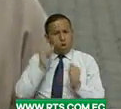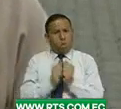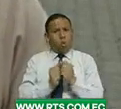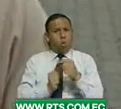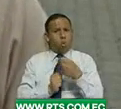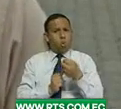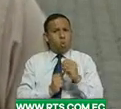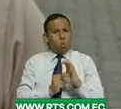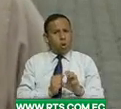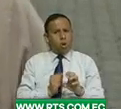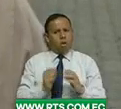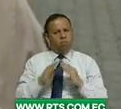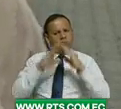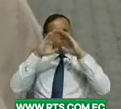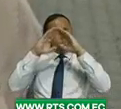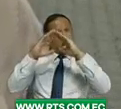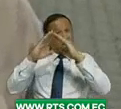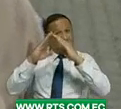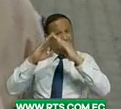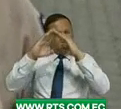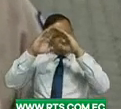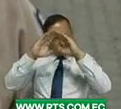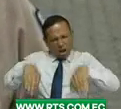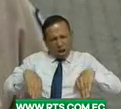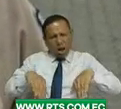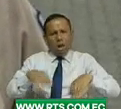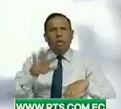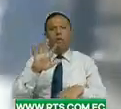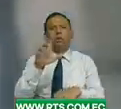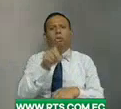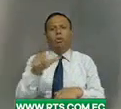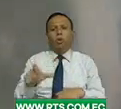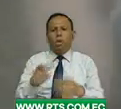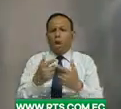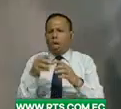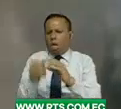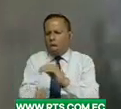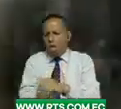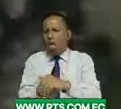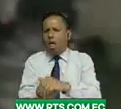un inmueble donde que se encuentra a 5 personas secuestradas.